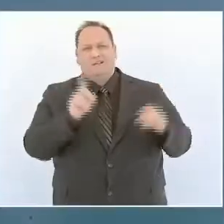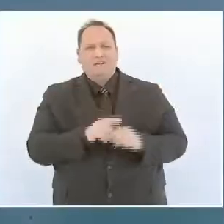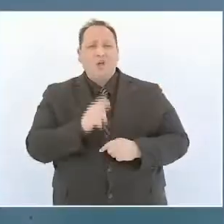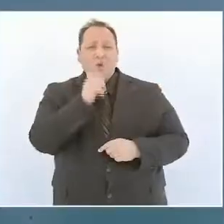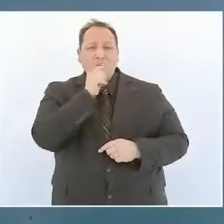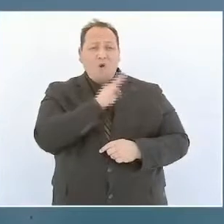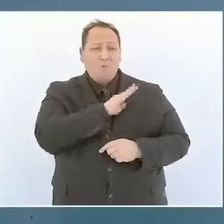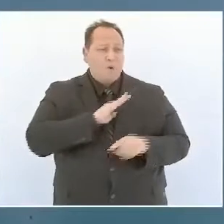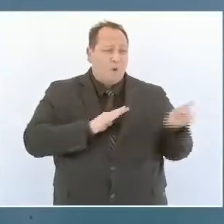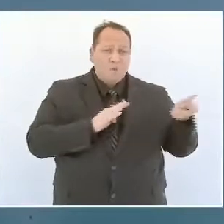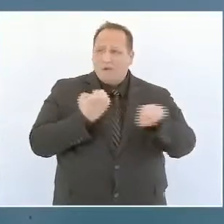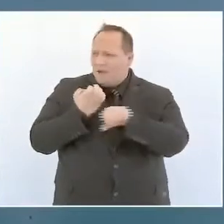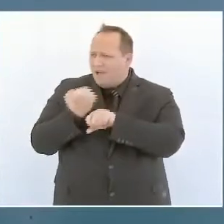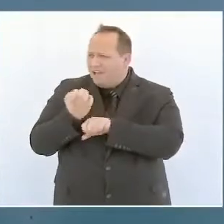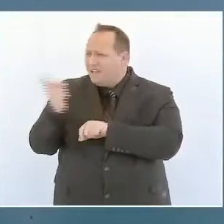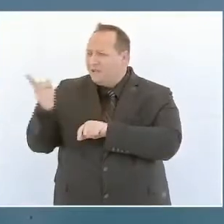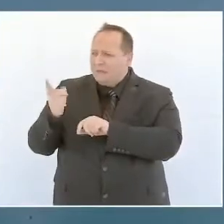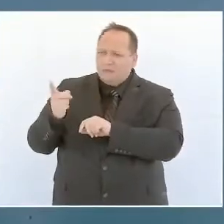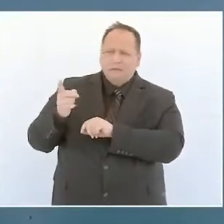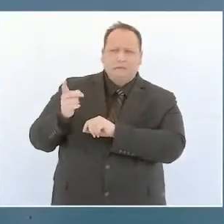policías municipales, estatales.